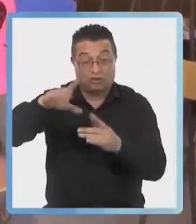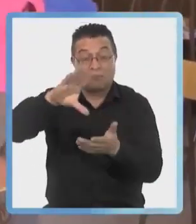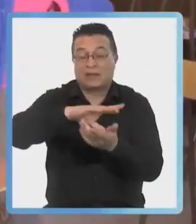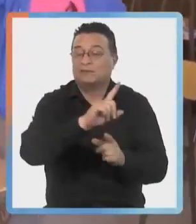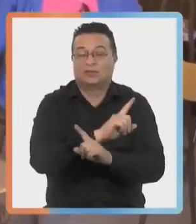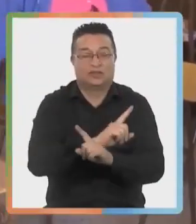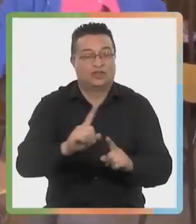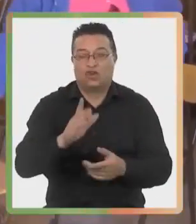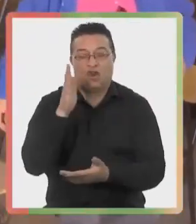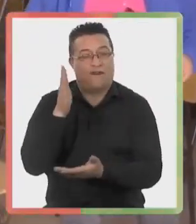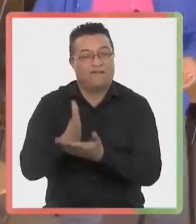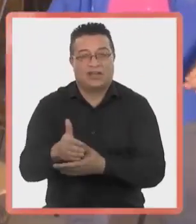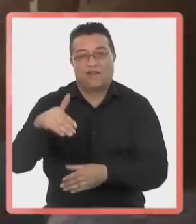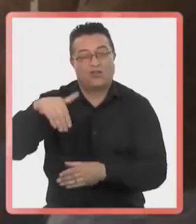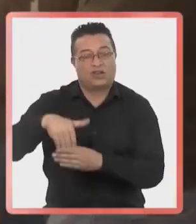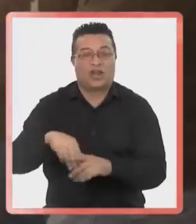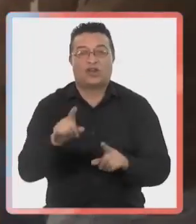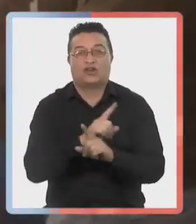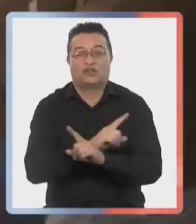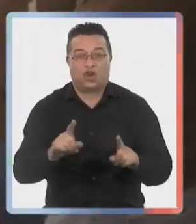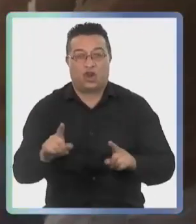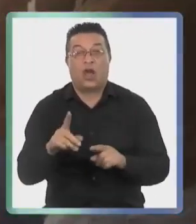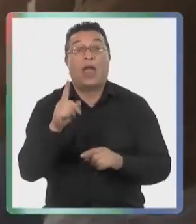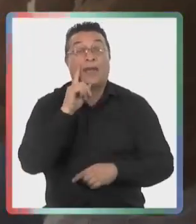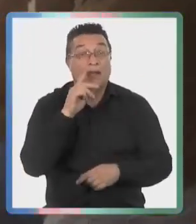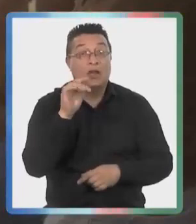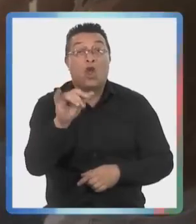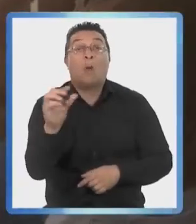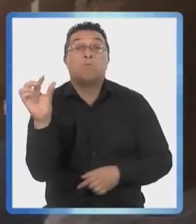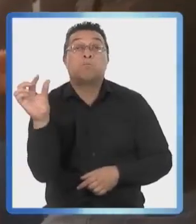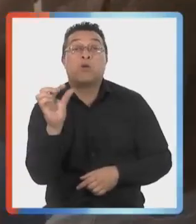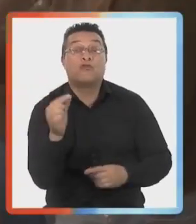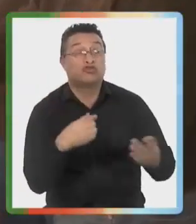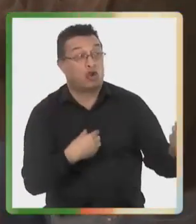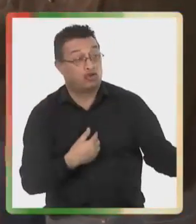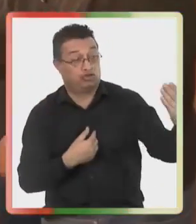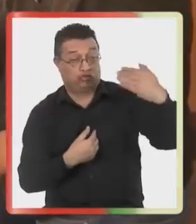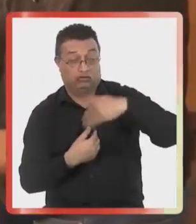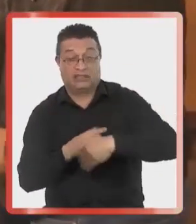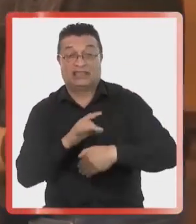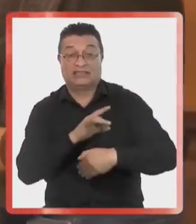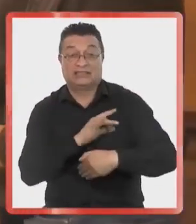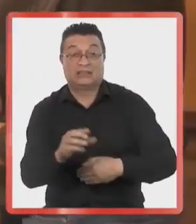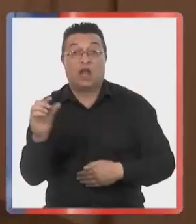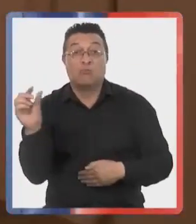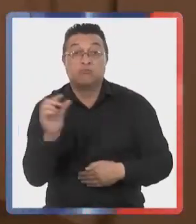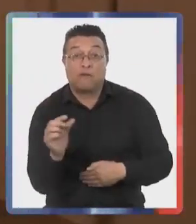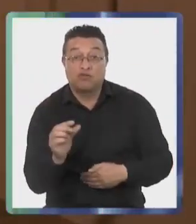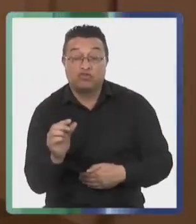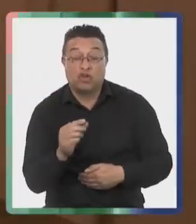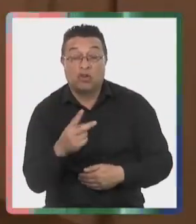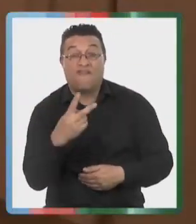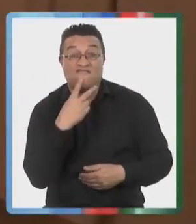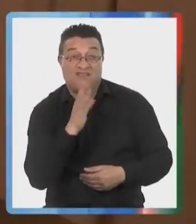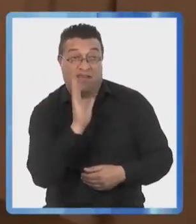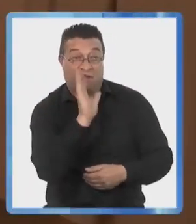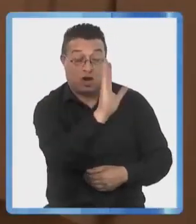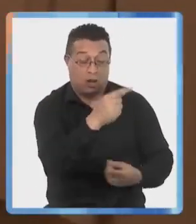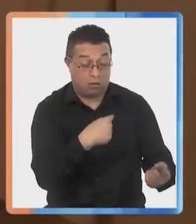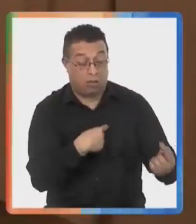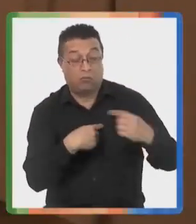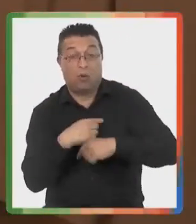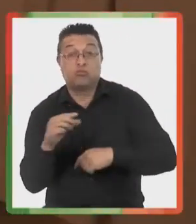al CERVEL, no tienen la obligación de votar, y los que estén transitoriamente domiciliados en Chile, pero transitoriamente en el